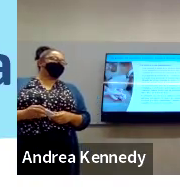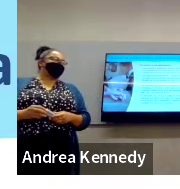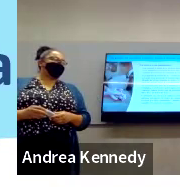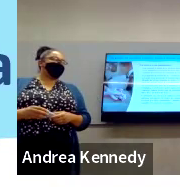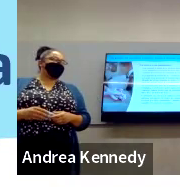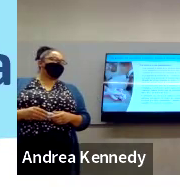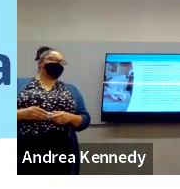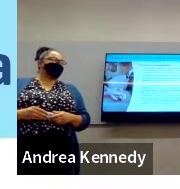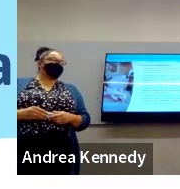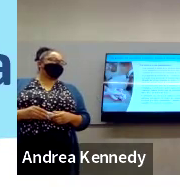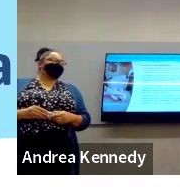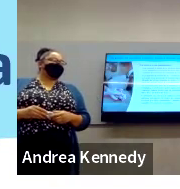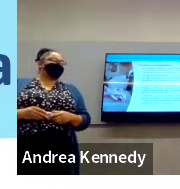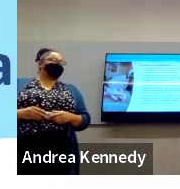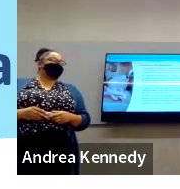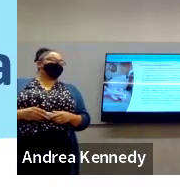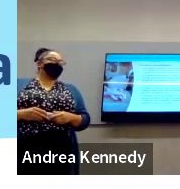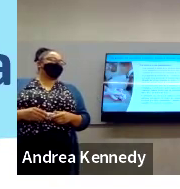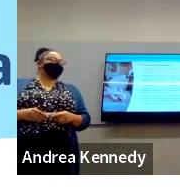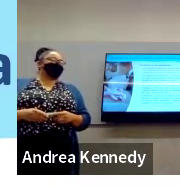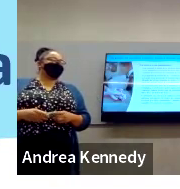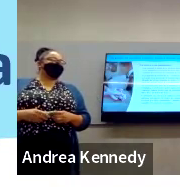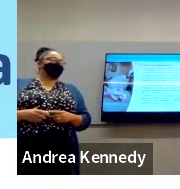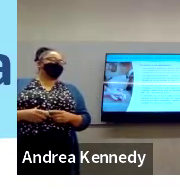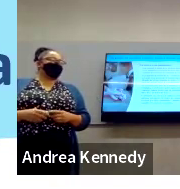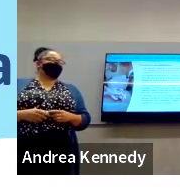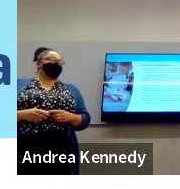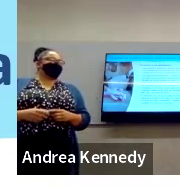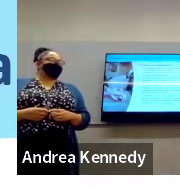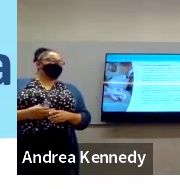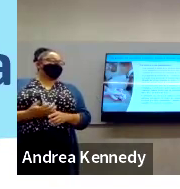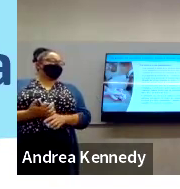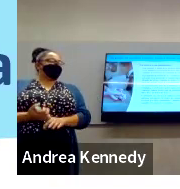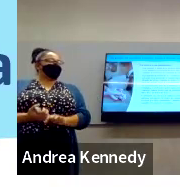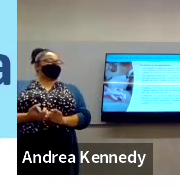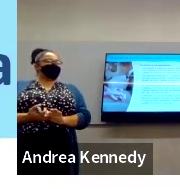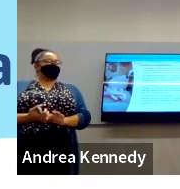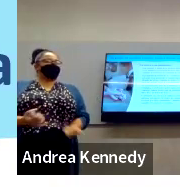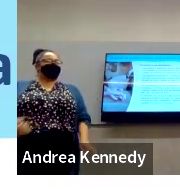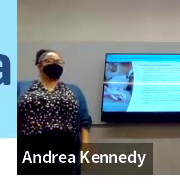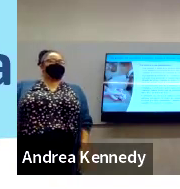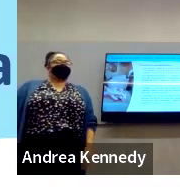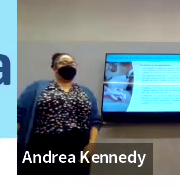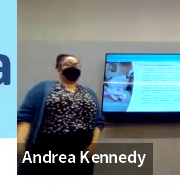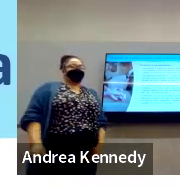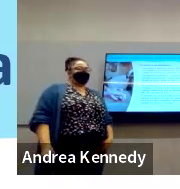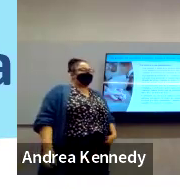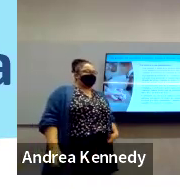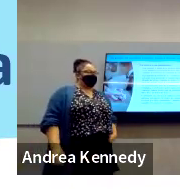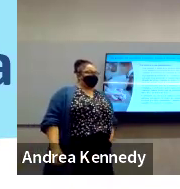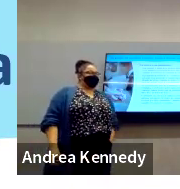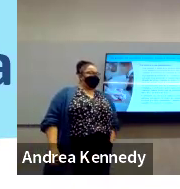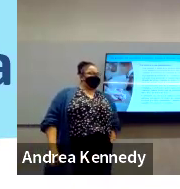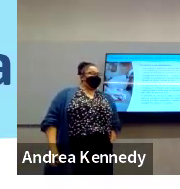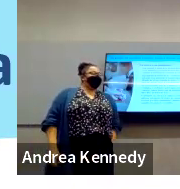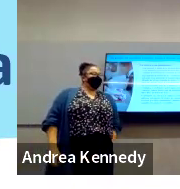puede dar un aumento de renta o añadir el servicio público si es que va a ser una alta hasta que pasen 12